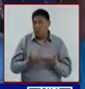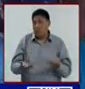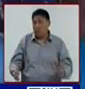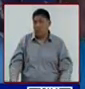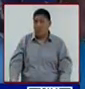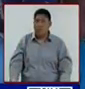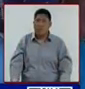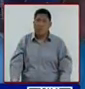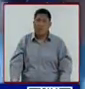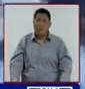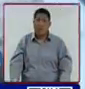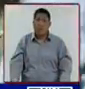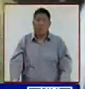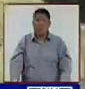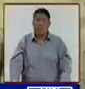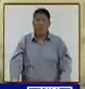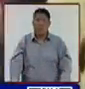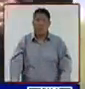bajando.